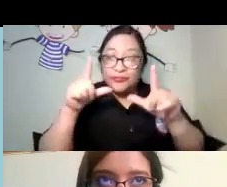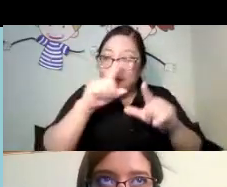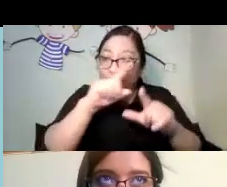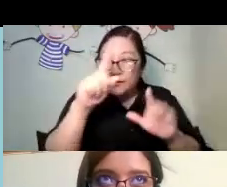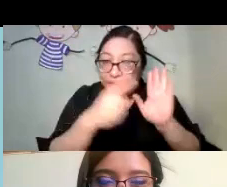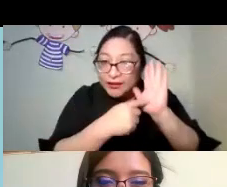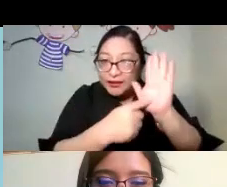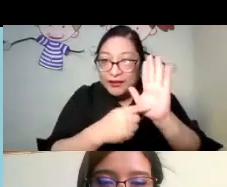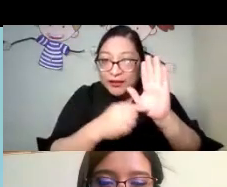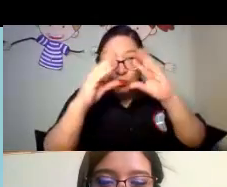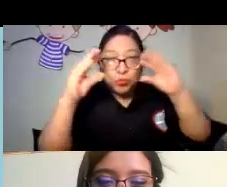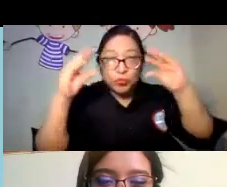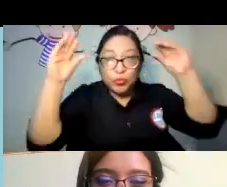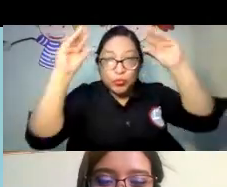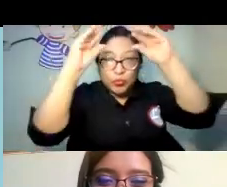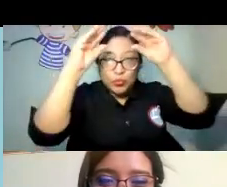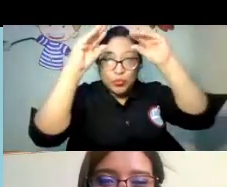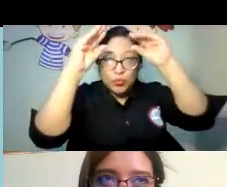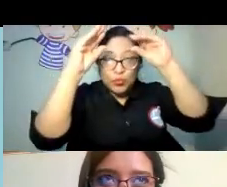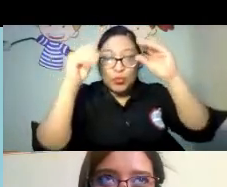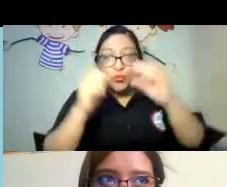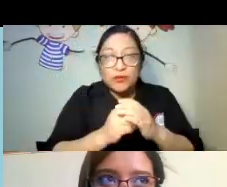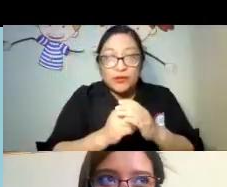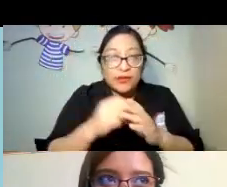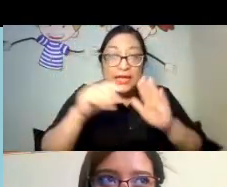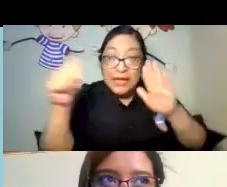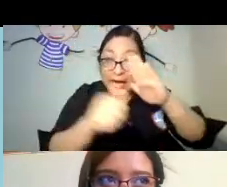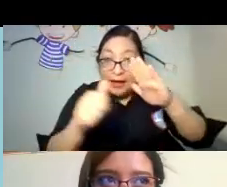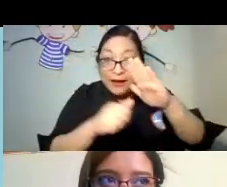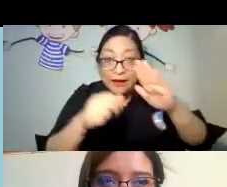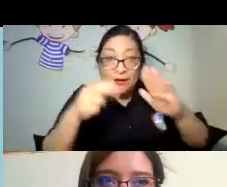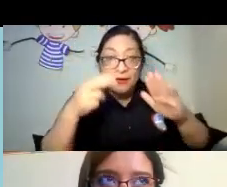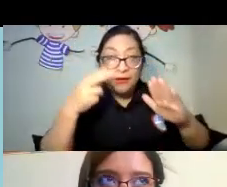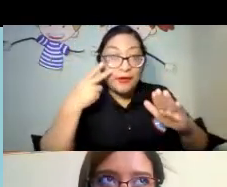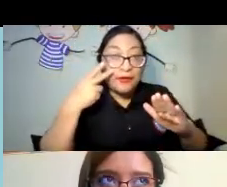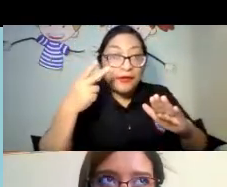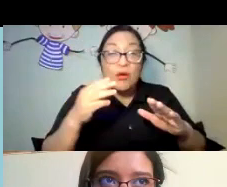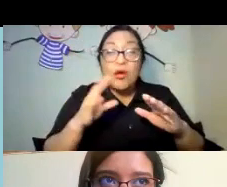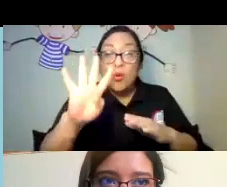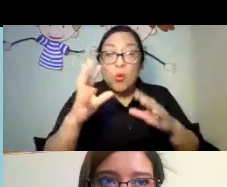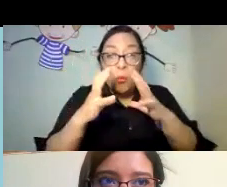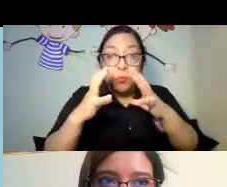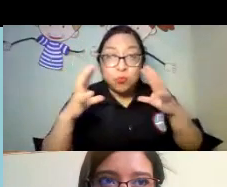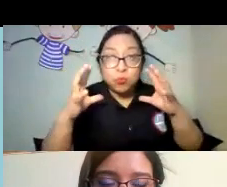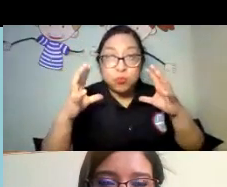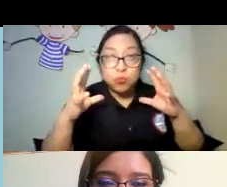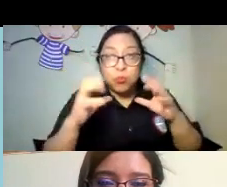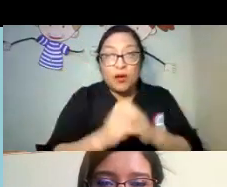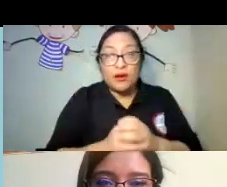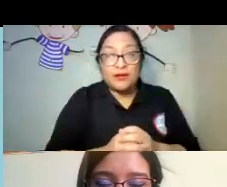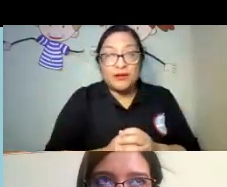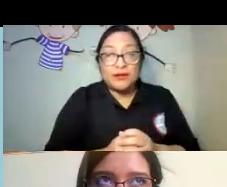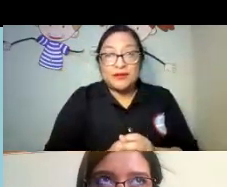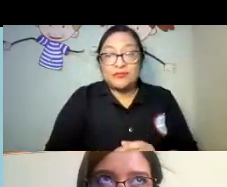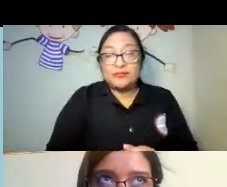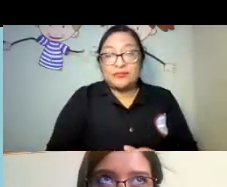la parte de abajo, cuatro globos, uno de color amarillo, uno de color verde, uno de color anaranjado y